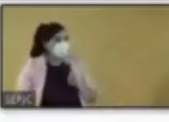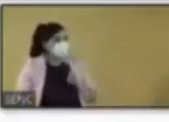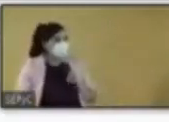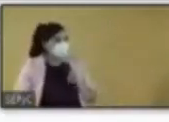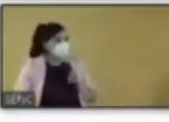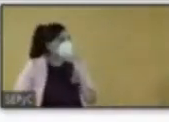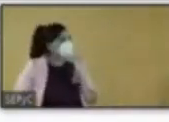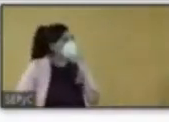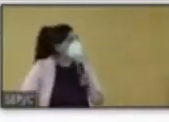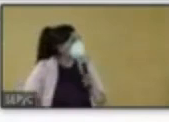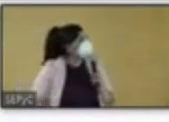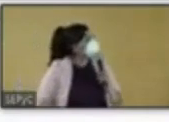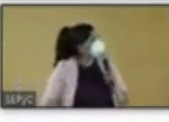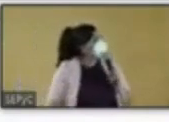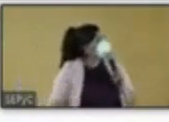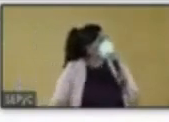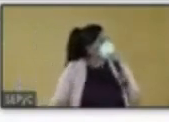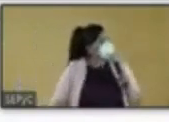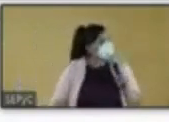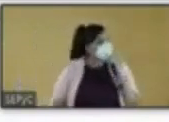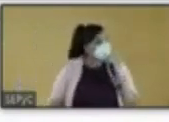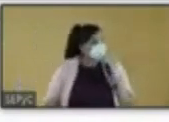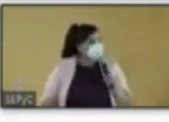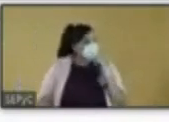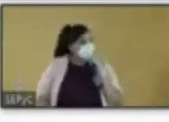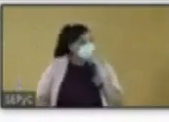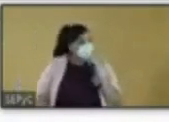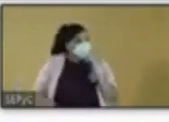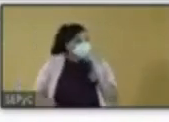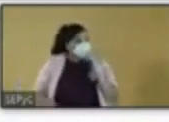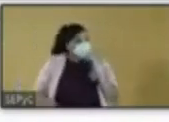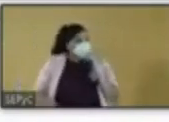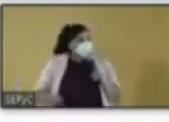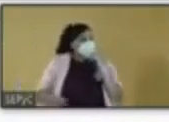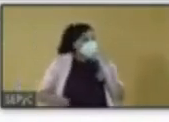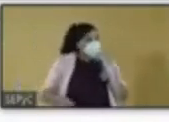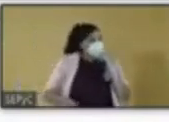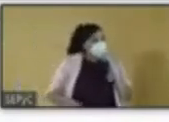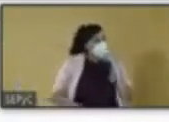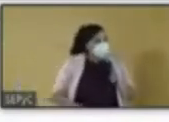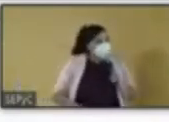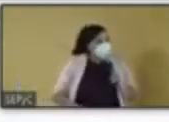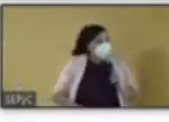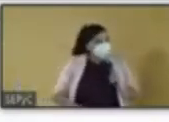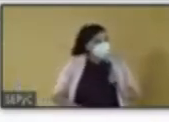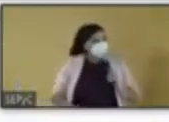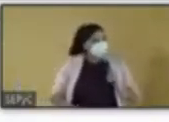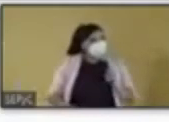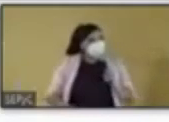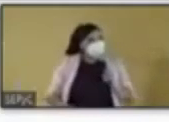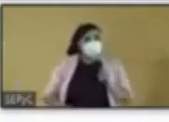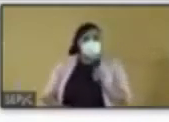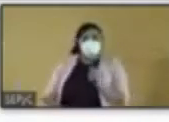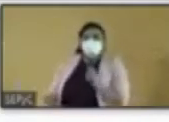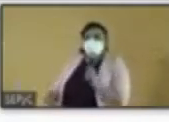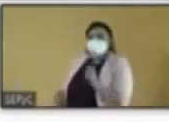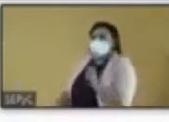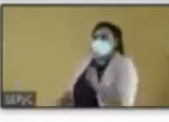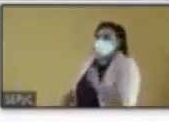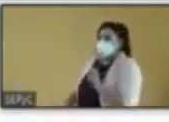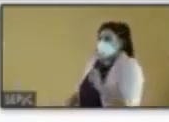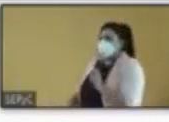Y nos está redireccionando al sitio. Hace un momento les comentábamos, la primera pantalla que vamos a observar